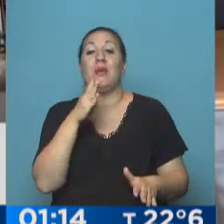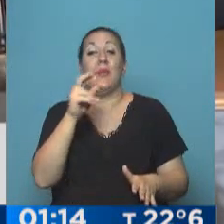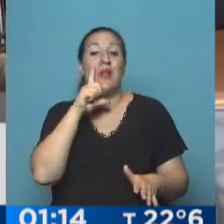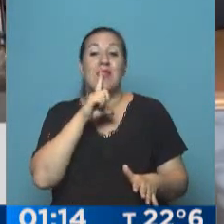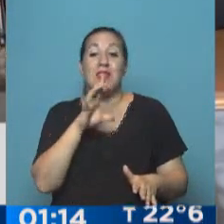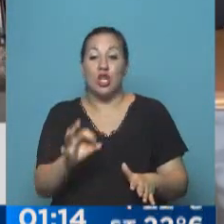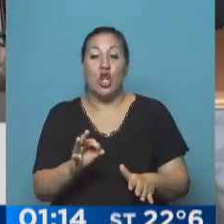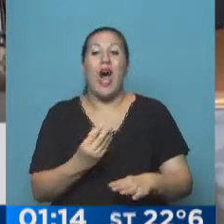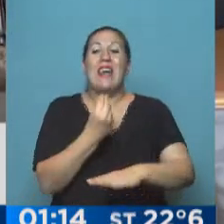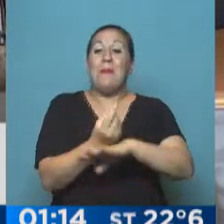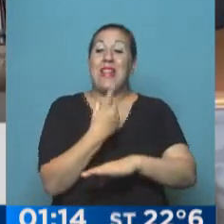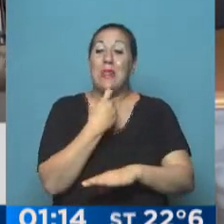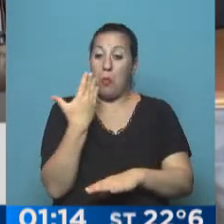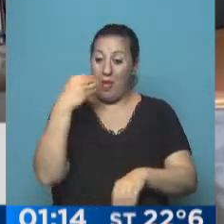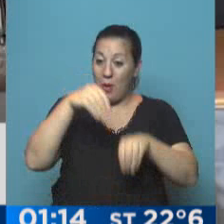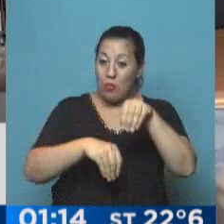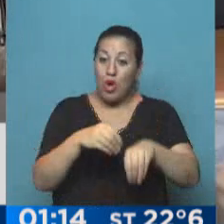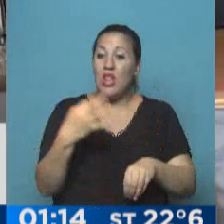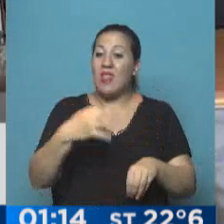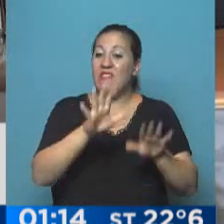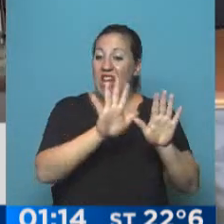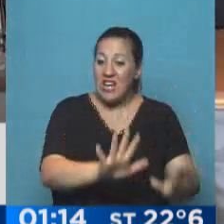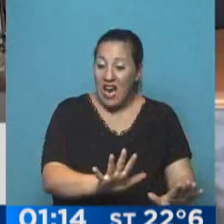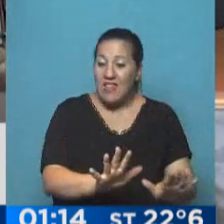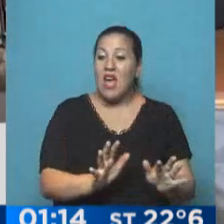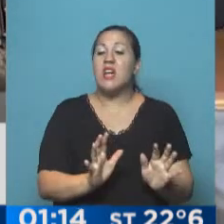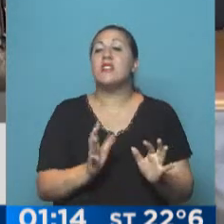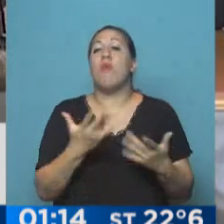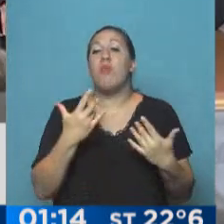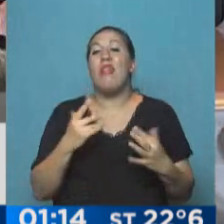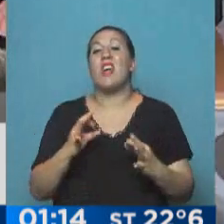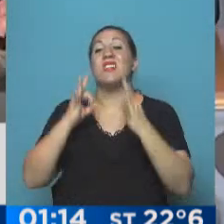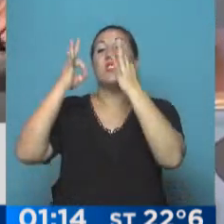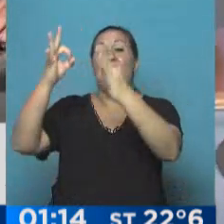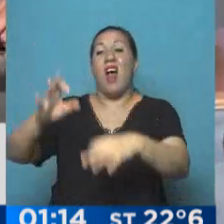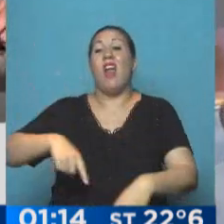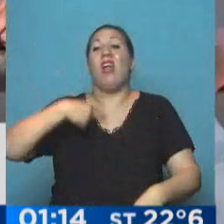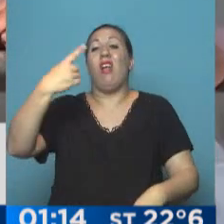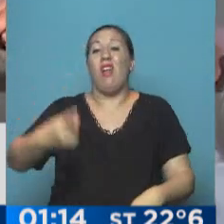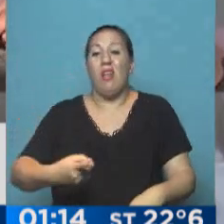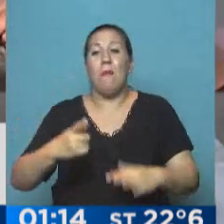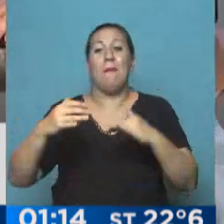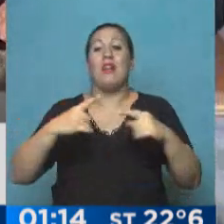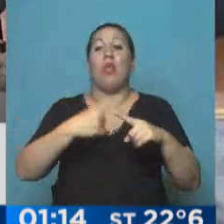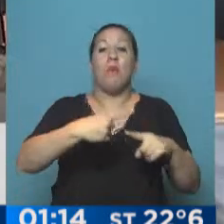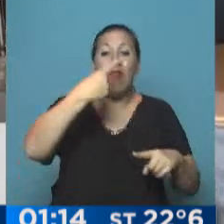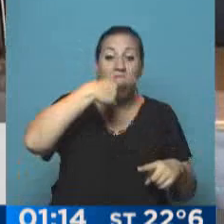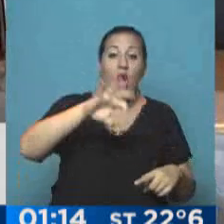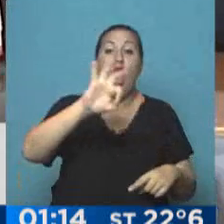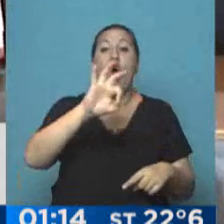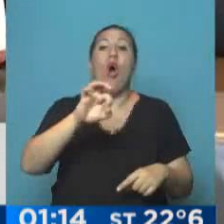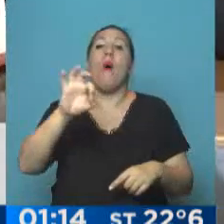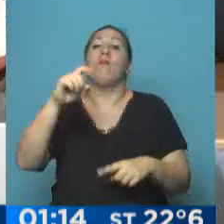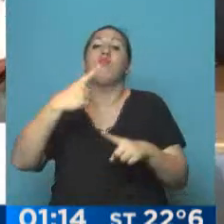River, que pueda votar, tendría que quedarse y llegar recién para un posible partido, por la final o por el tercer puesto.